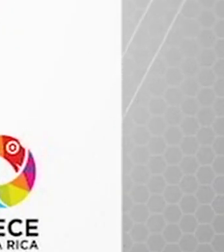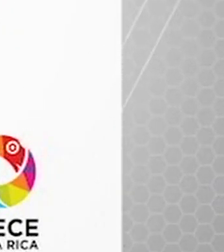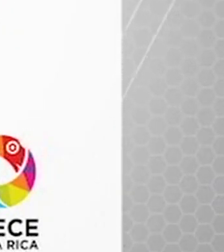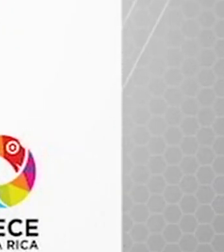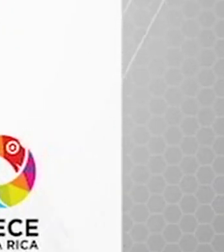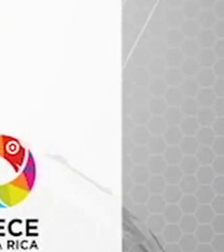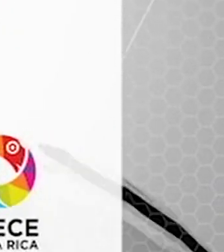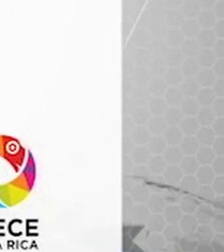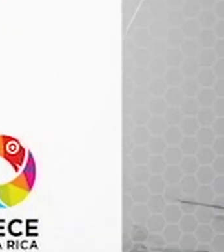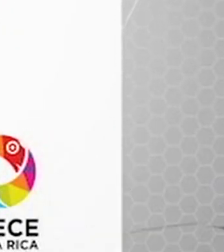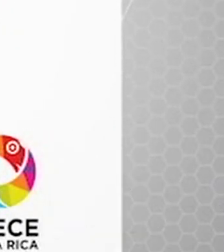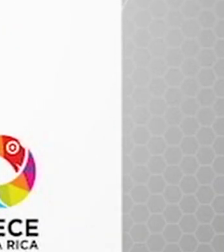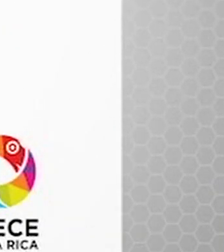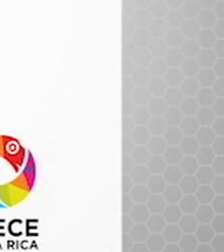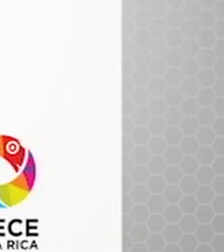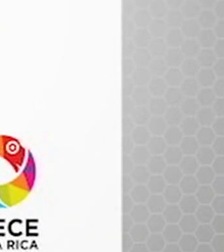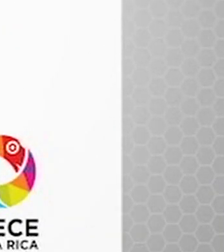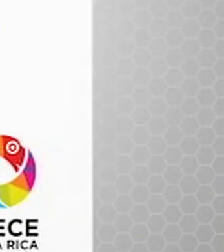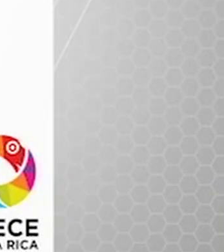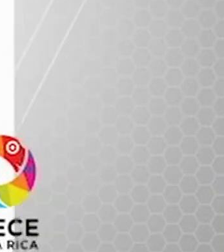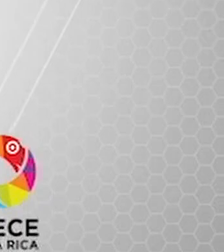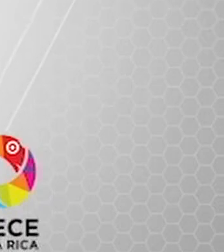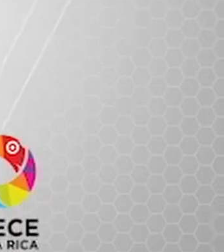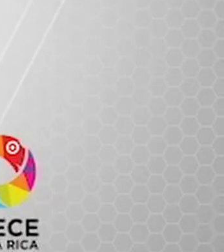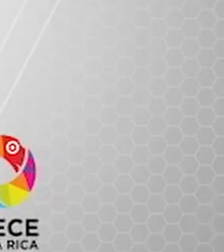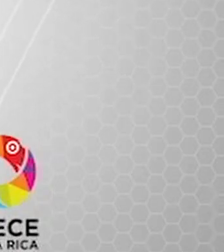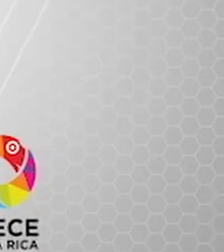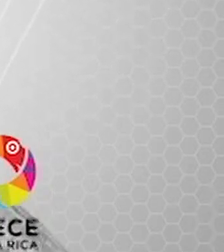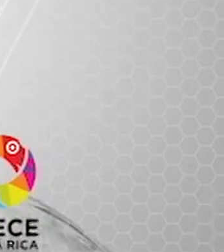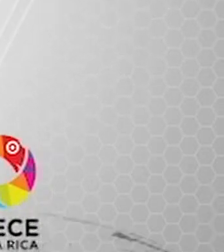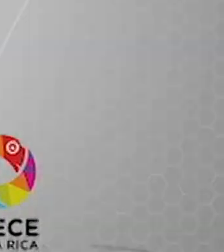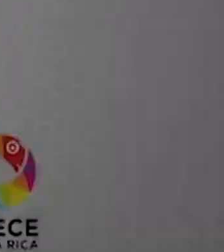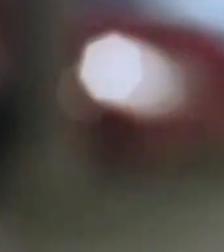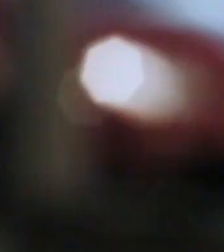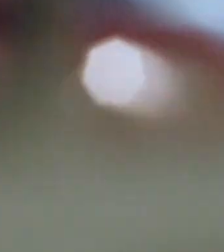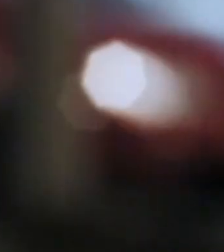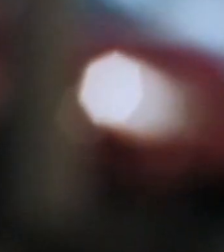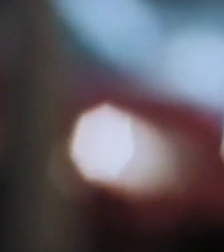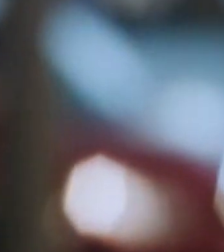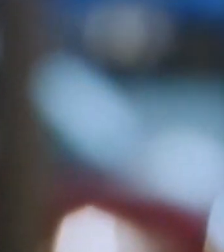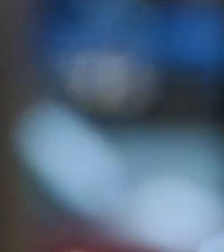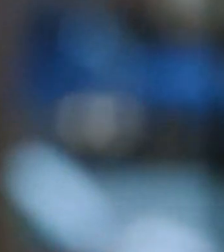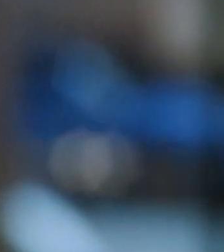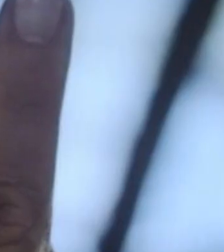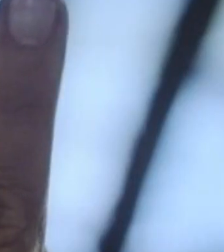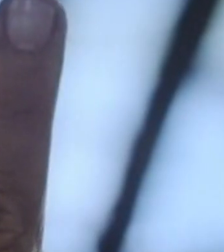7:30 de la noche. No se pierdan nuestros sorteos desde la Junta de Protección Social.